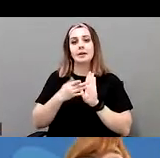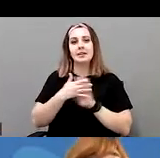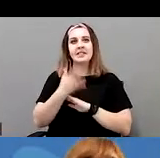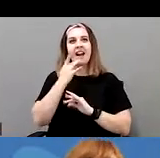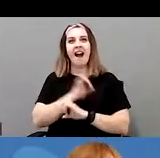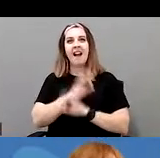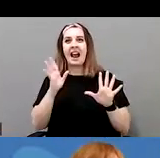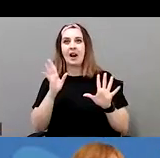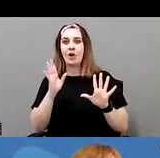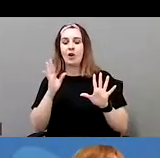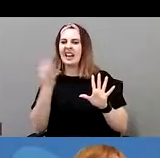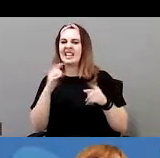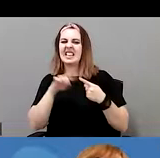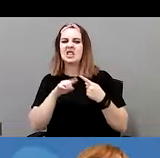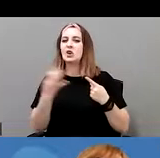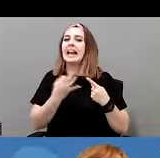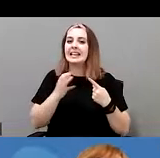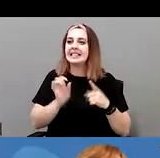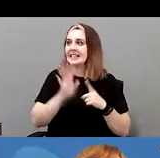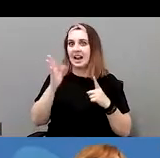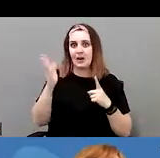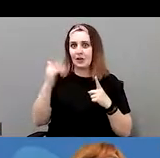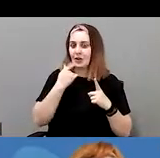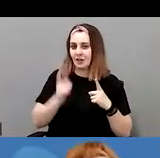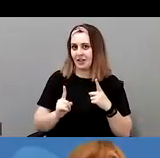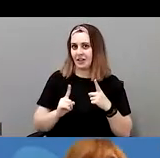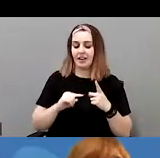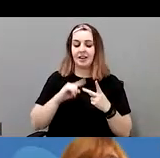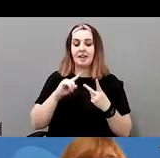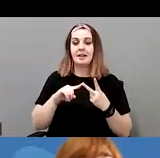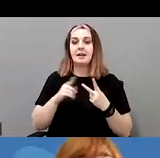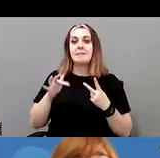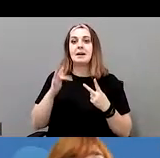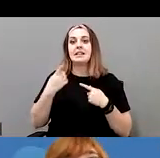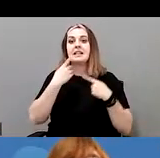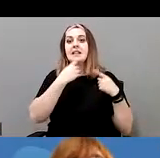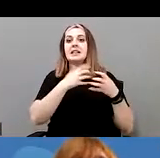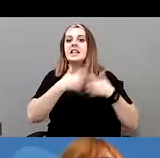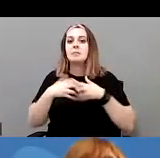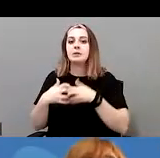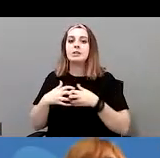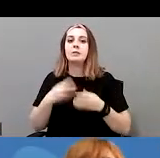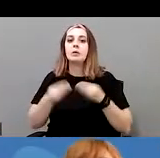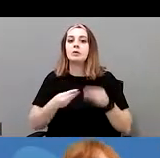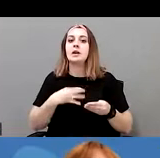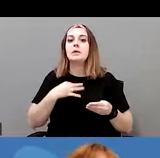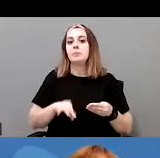claro, uno, ¿qué es eso de la comunicación aumentativa y alternativa? ¿Y qué diferentes dispositivos se pueden